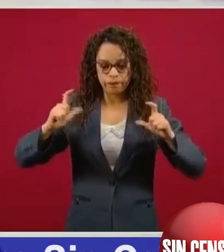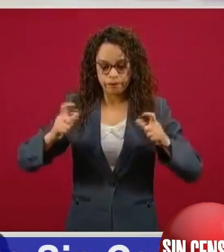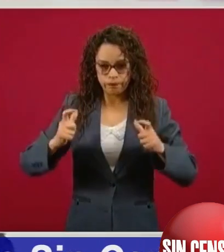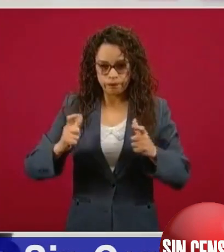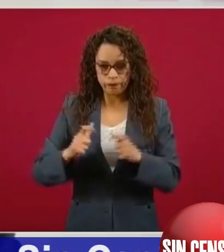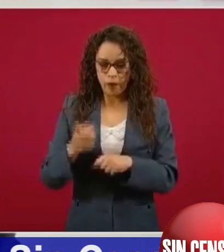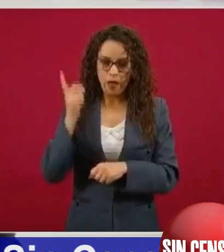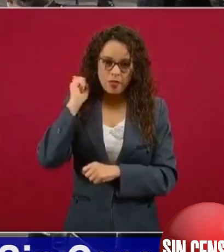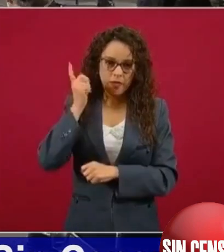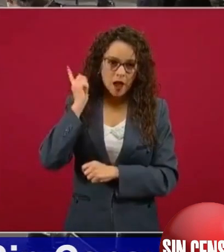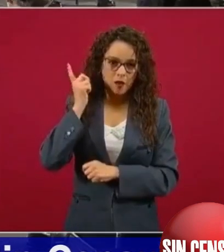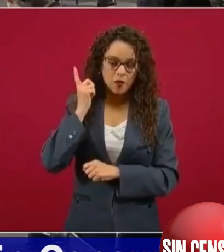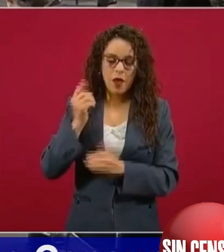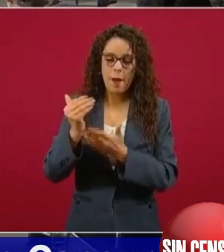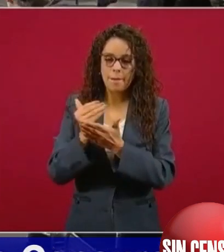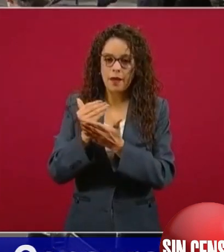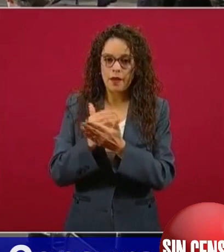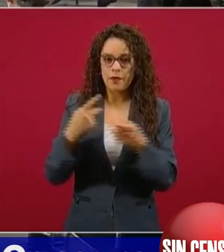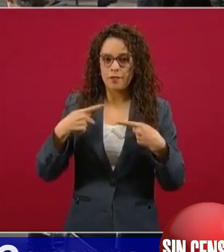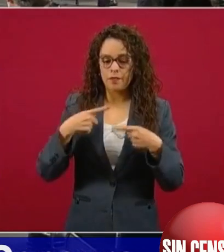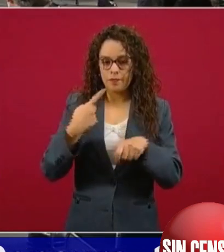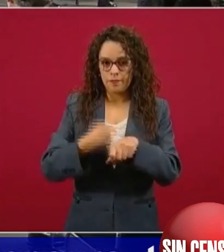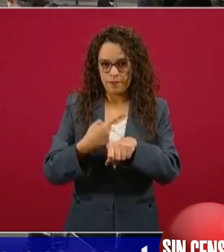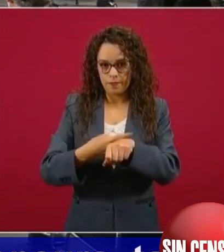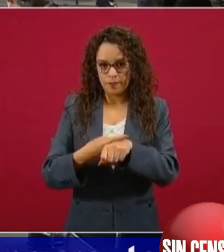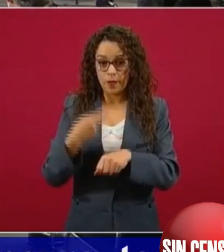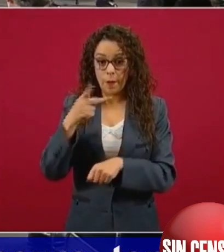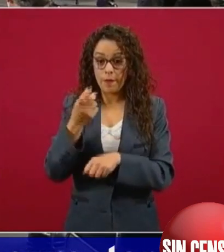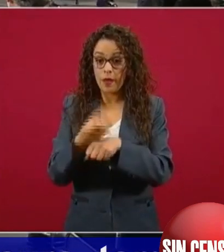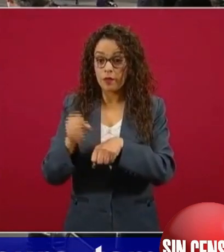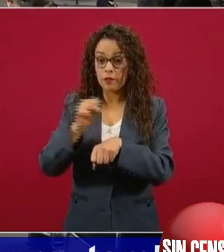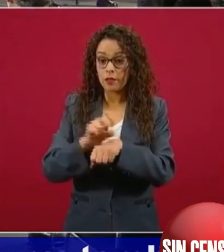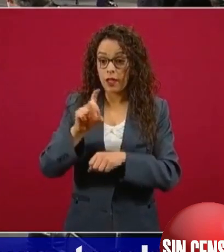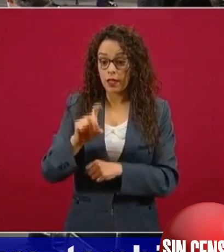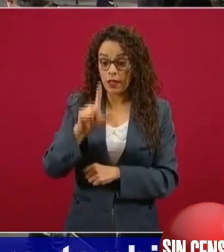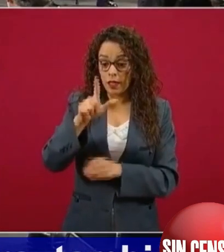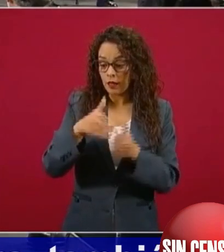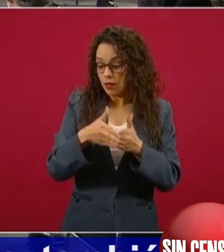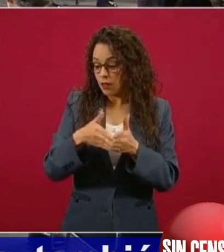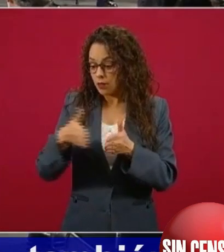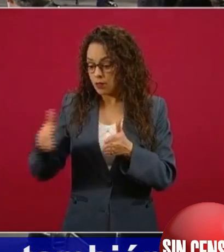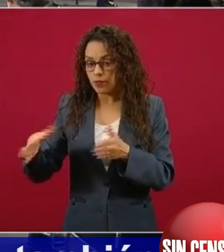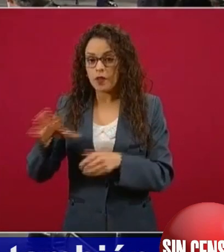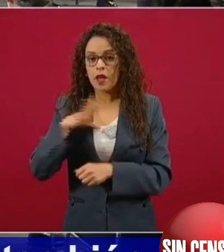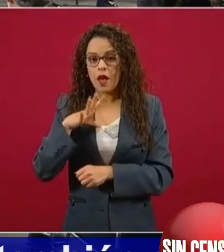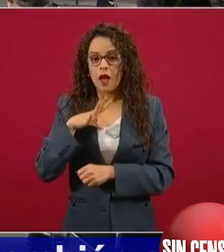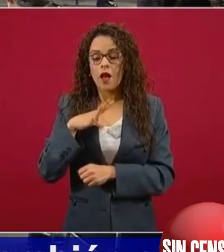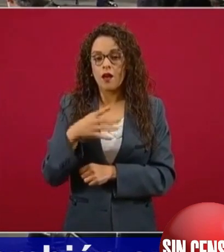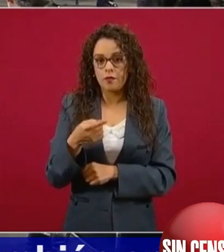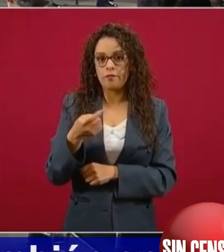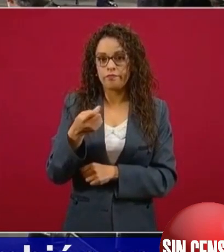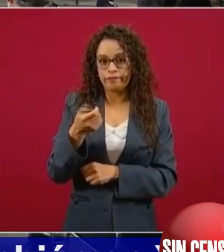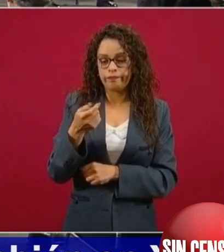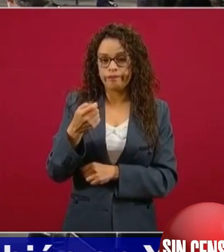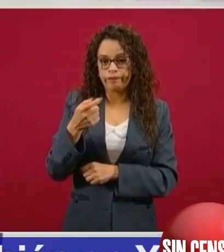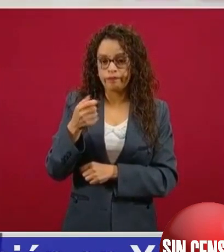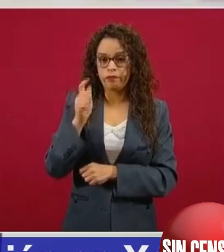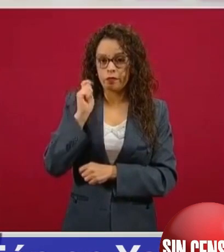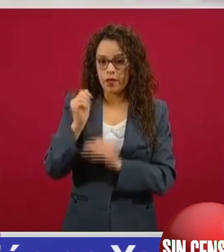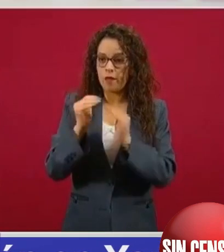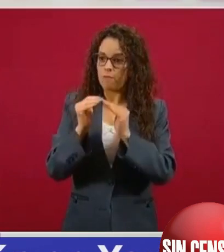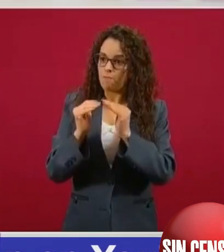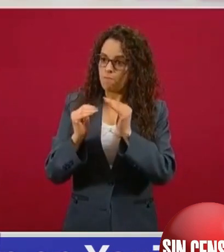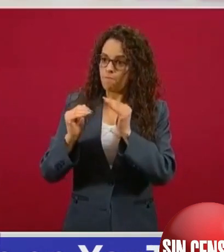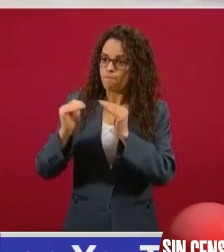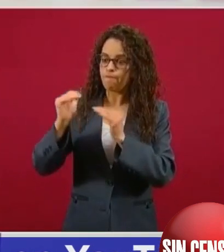casos diarios, pero desde la semana 37 en adelante hemos tenido una aceleración en el número de